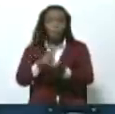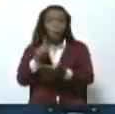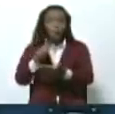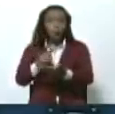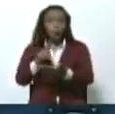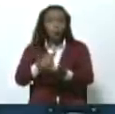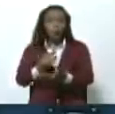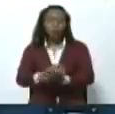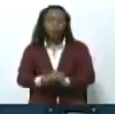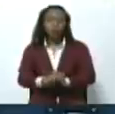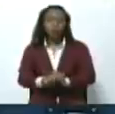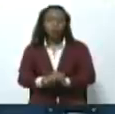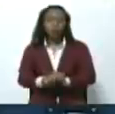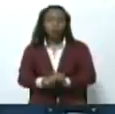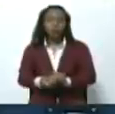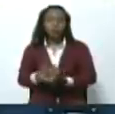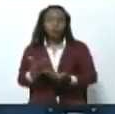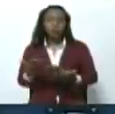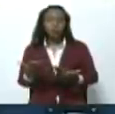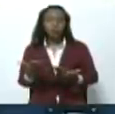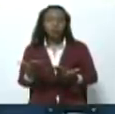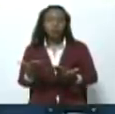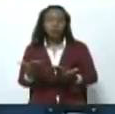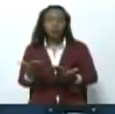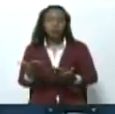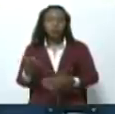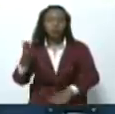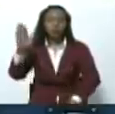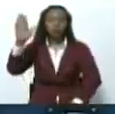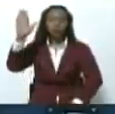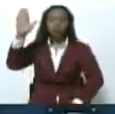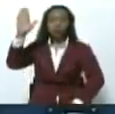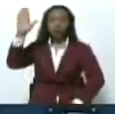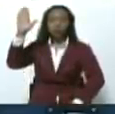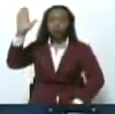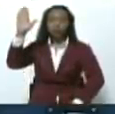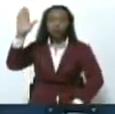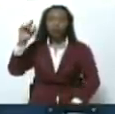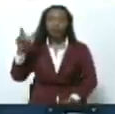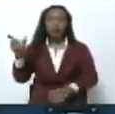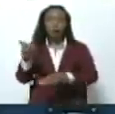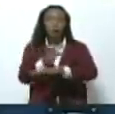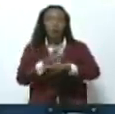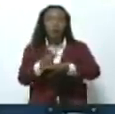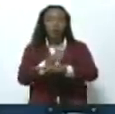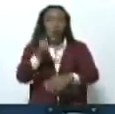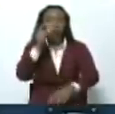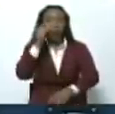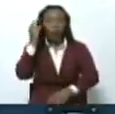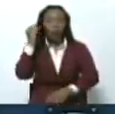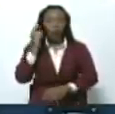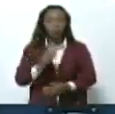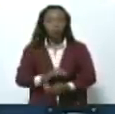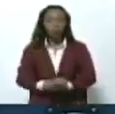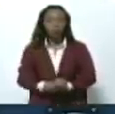participando de la juramentación de gobernadores, gobernadoras,